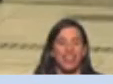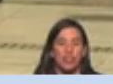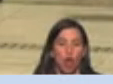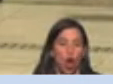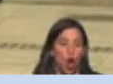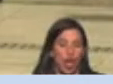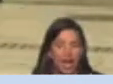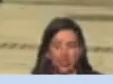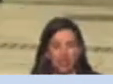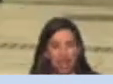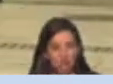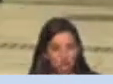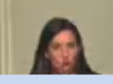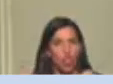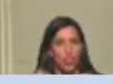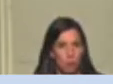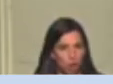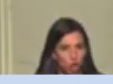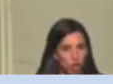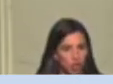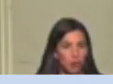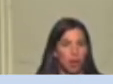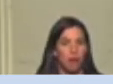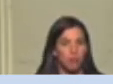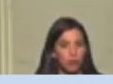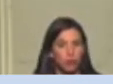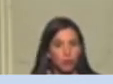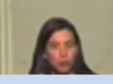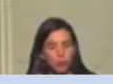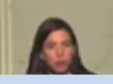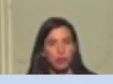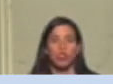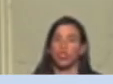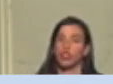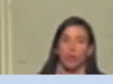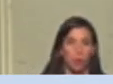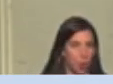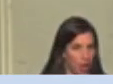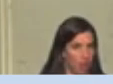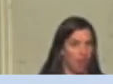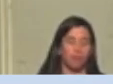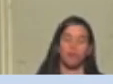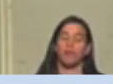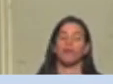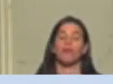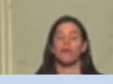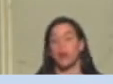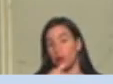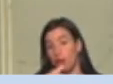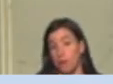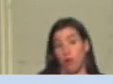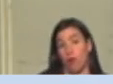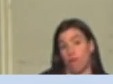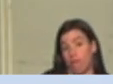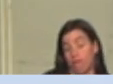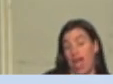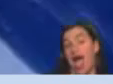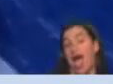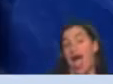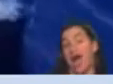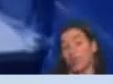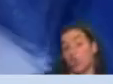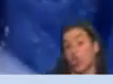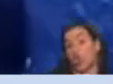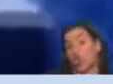organización deportiva debido a su forma jurídica, ya sea una asociación civil o